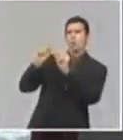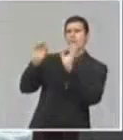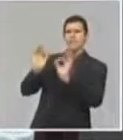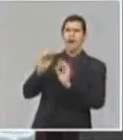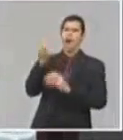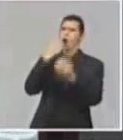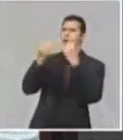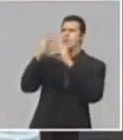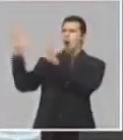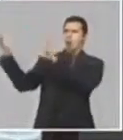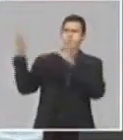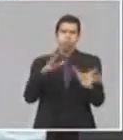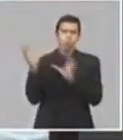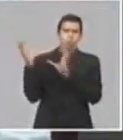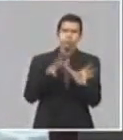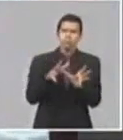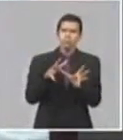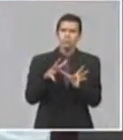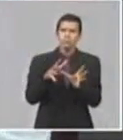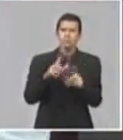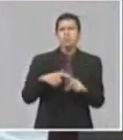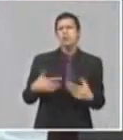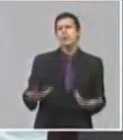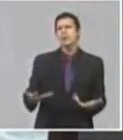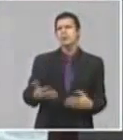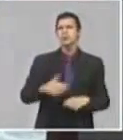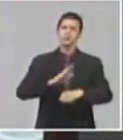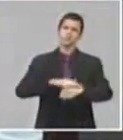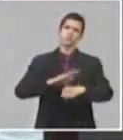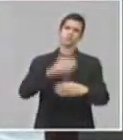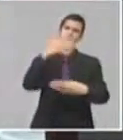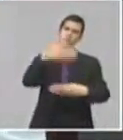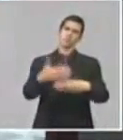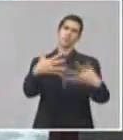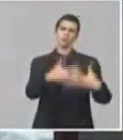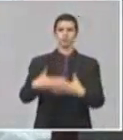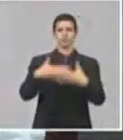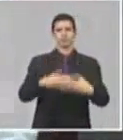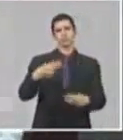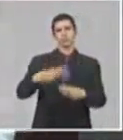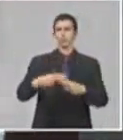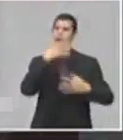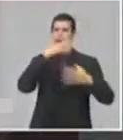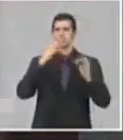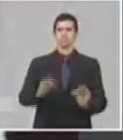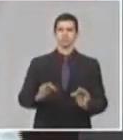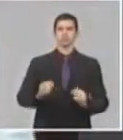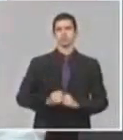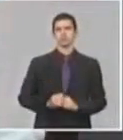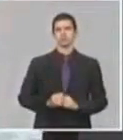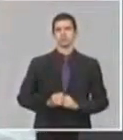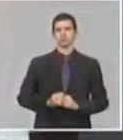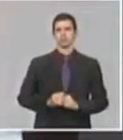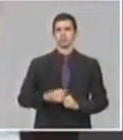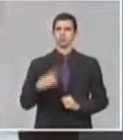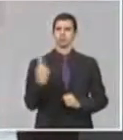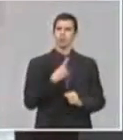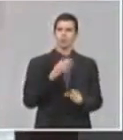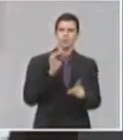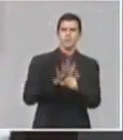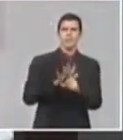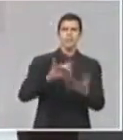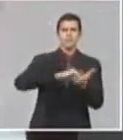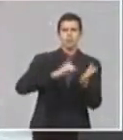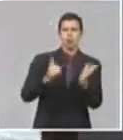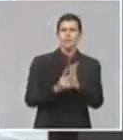porque no podemos esto es tanto lo que queremos porque cada vez que exportamos años tratan de colocar esa exportación porque cada vez que estamos estudiando un